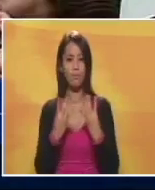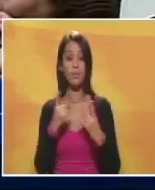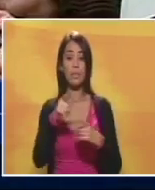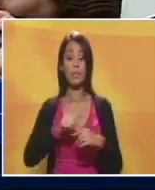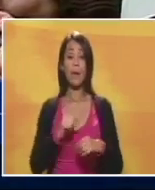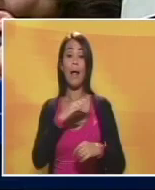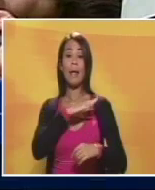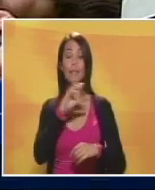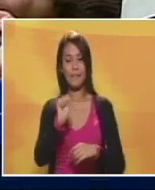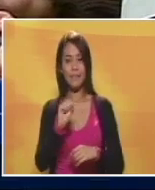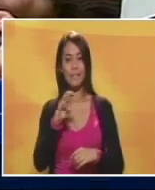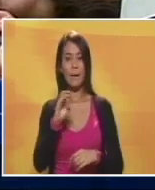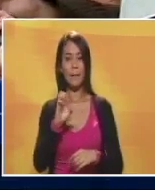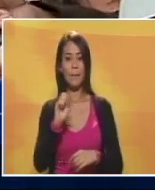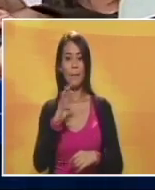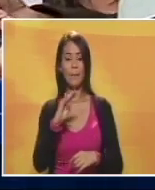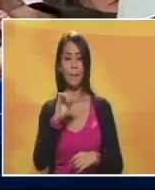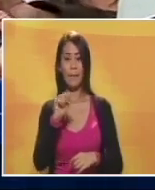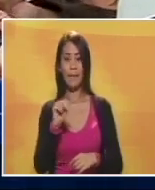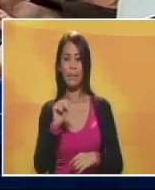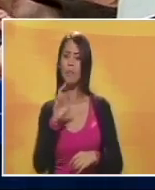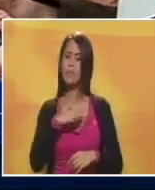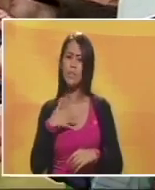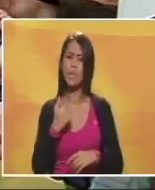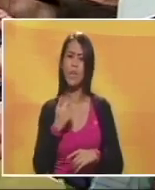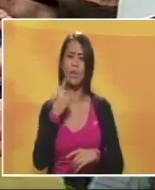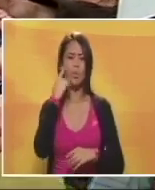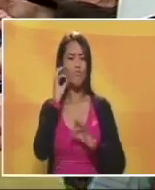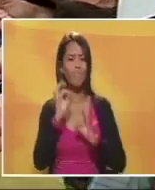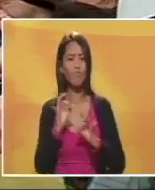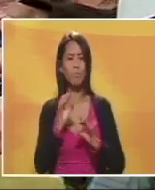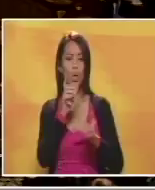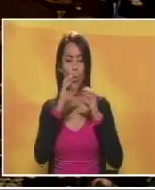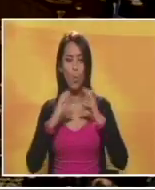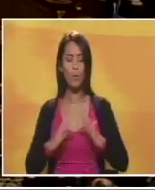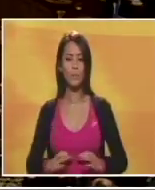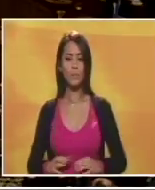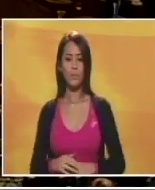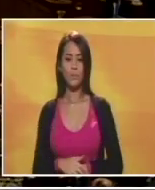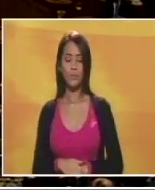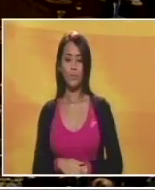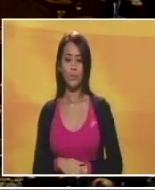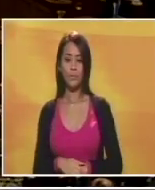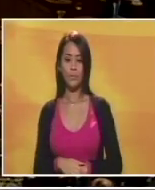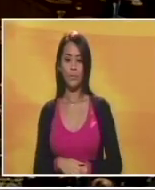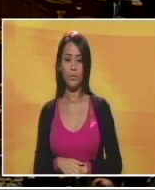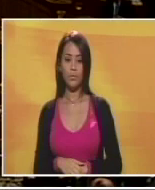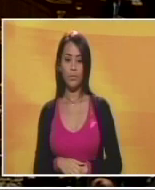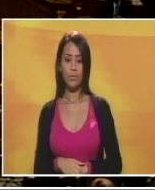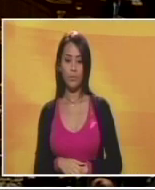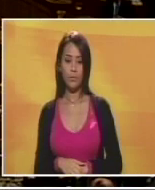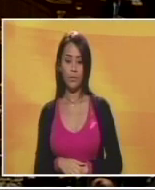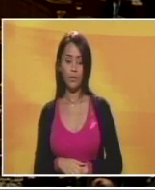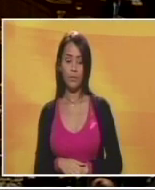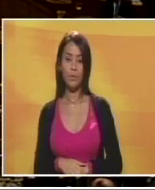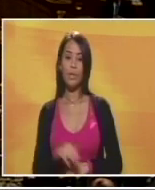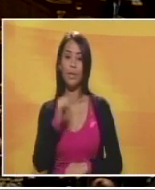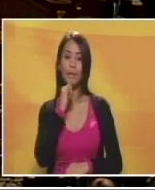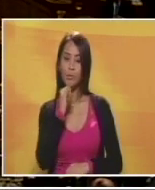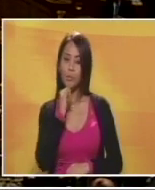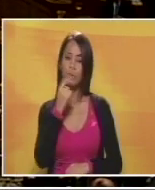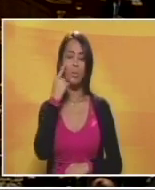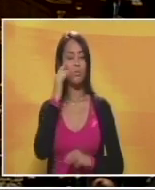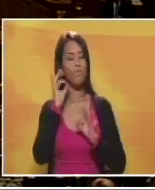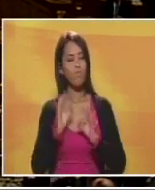exigimos que sean exhumados los cuerpos. Me dijo, mamá, mira, Bien, entonces parte del testimonio